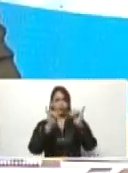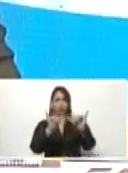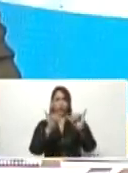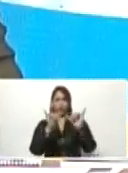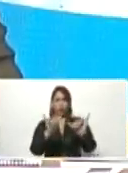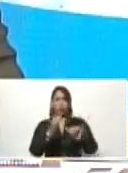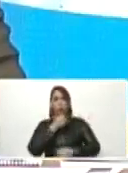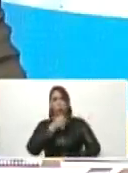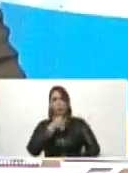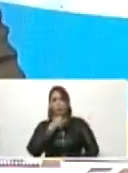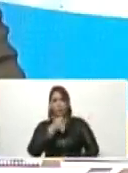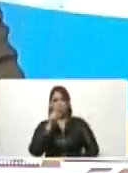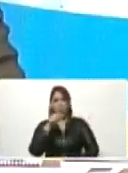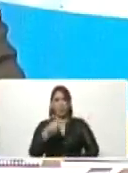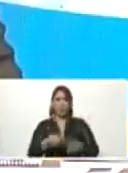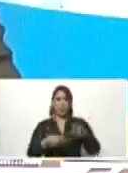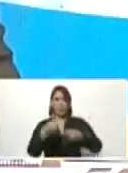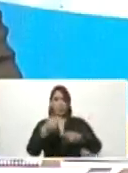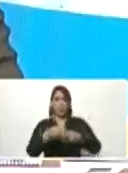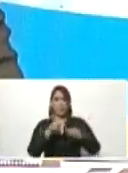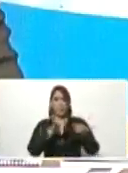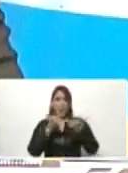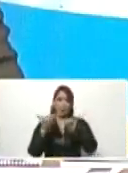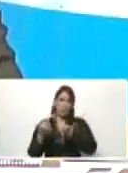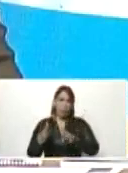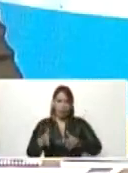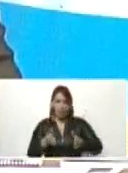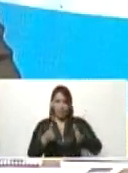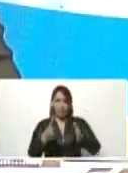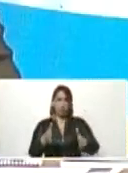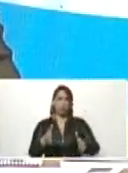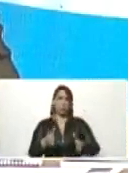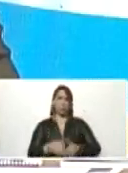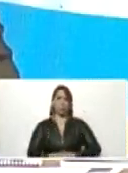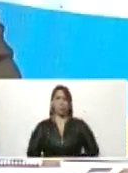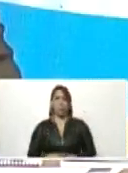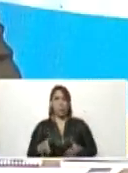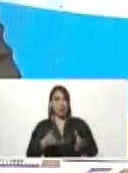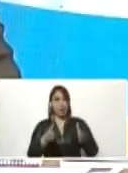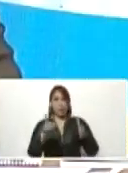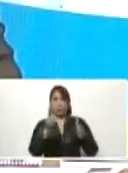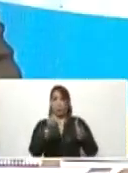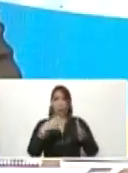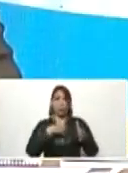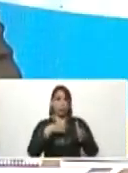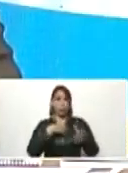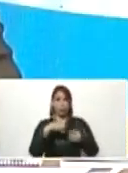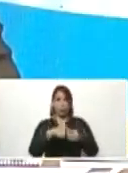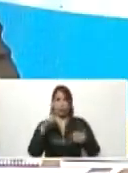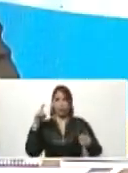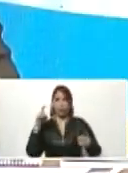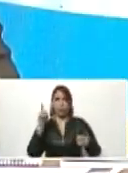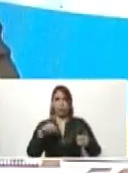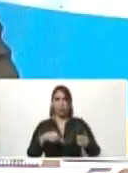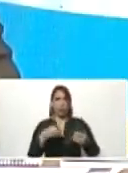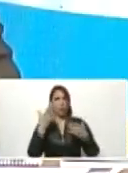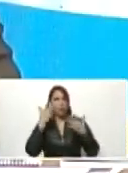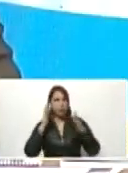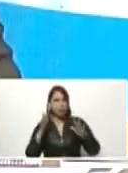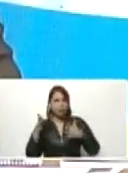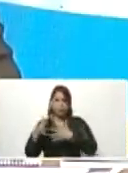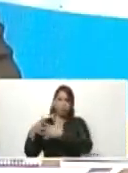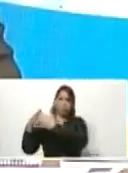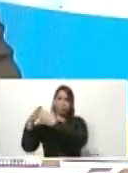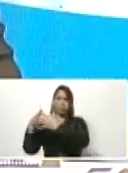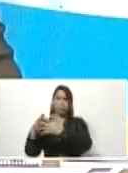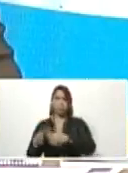opiniones, a construir su propio camino. El camino no puede ser la exclusión, como pretende Estados Unidos de